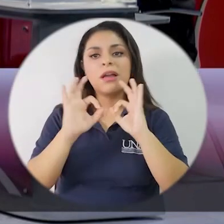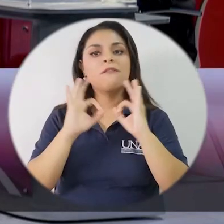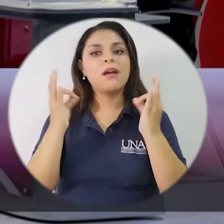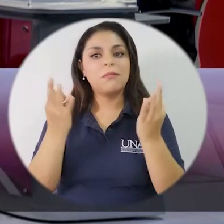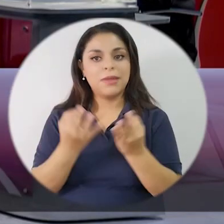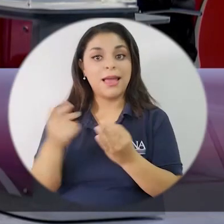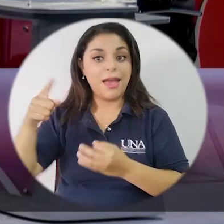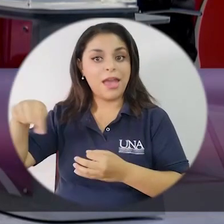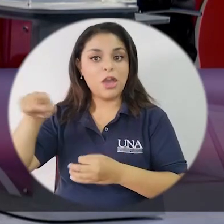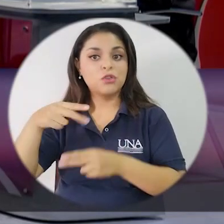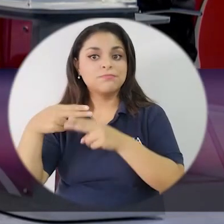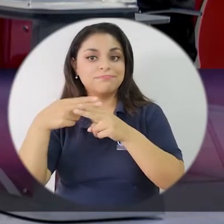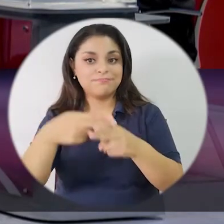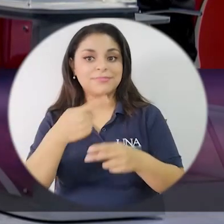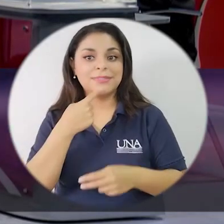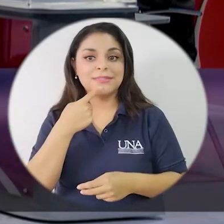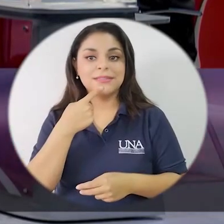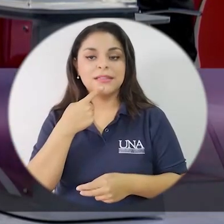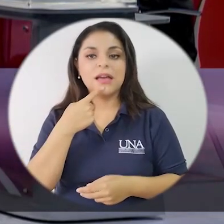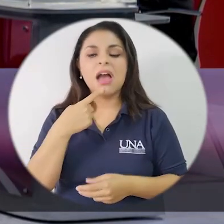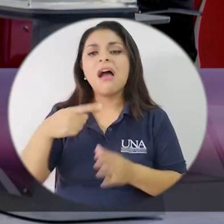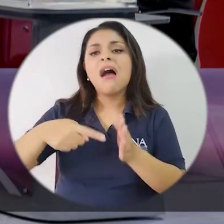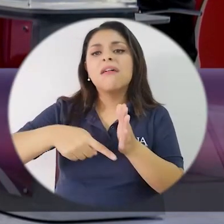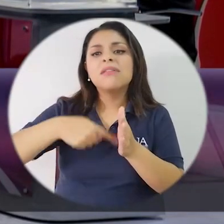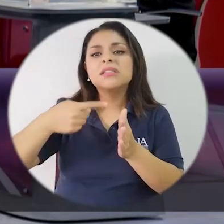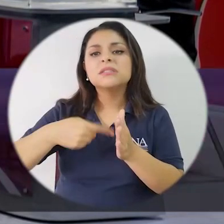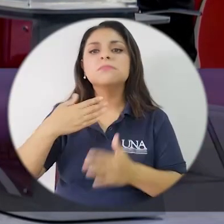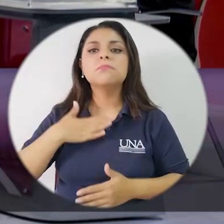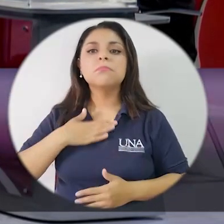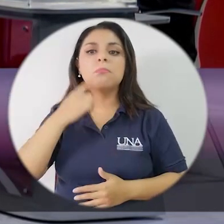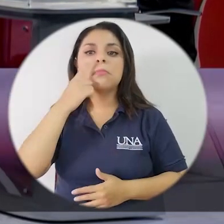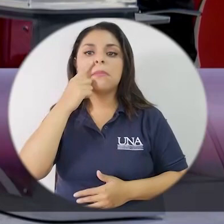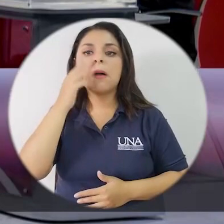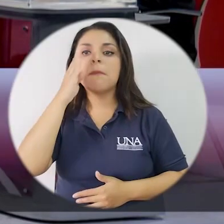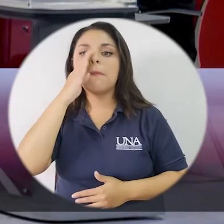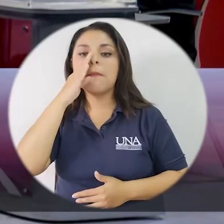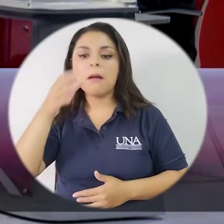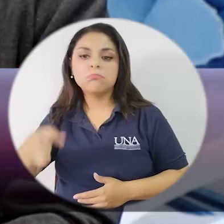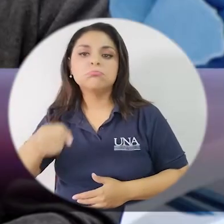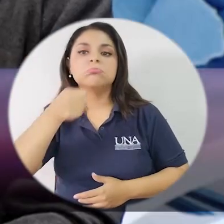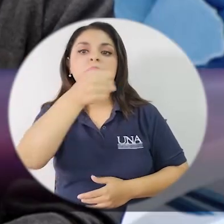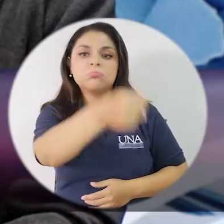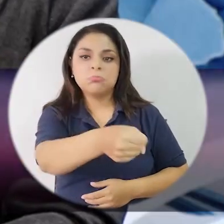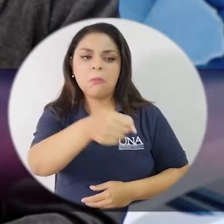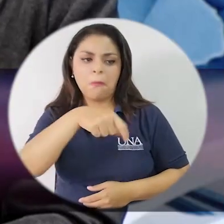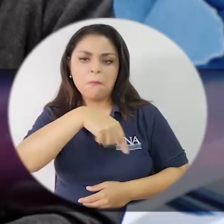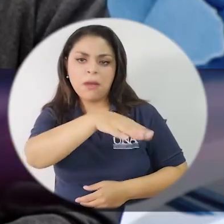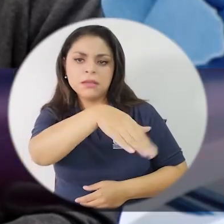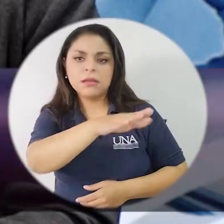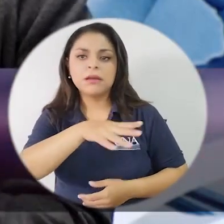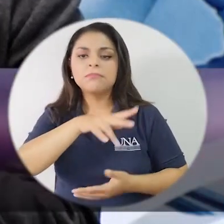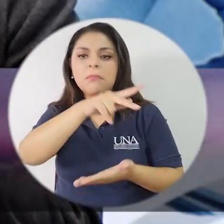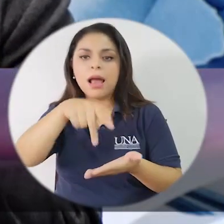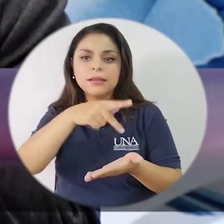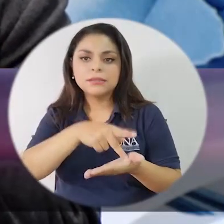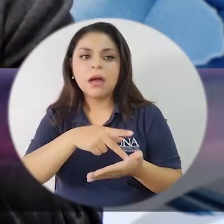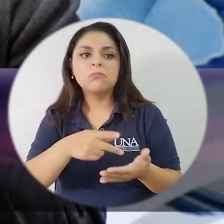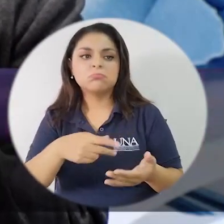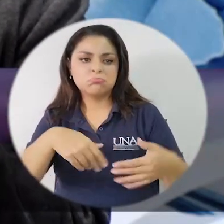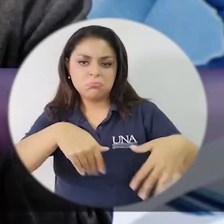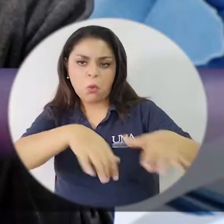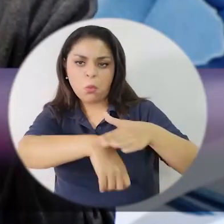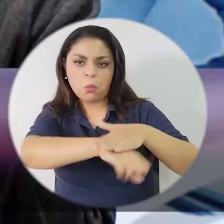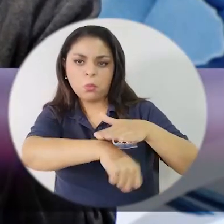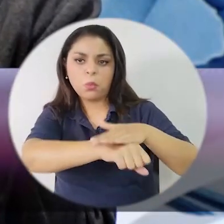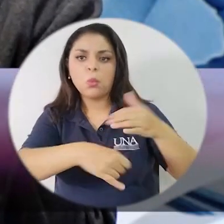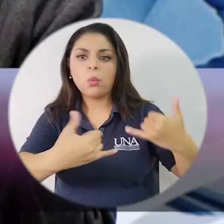por ejemplo, a veces mi papá o mi mamá me llevaba y me dejaba en la cancha, ahí, para que entrene, o en la piscina, para que nadara, pero nunca